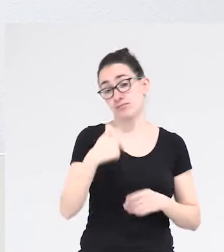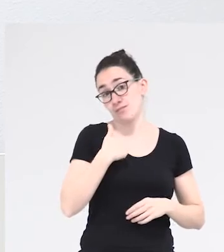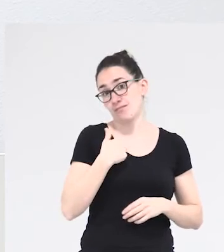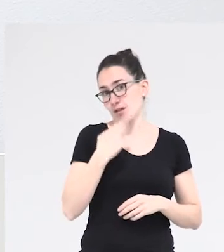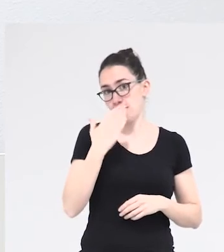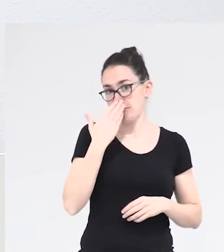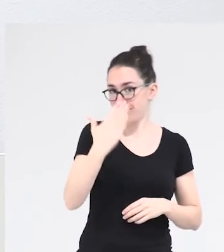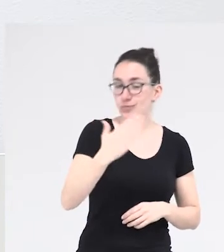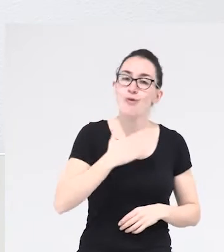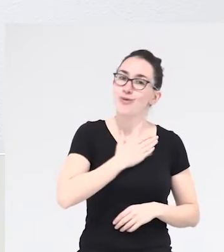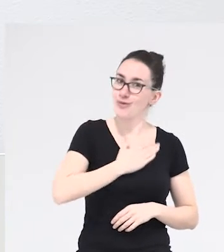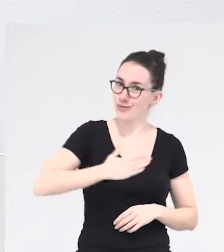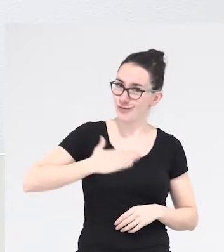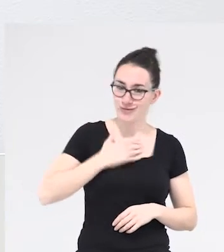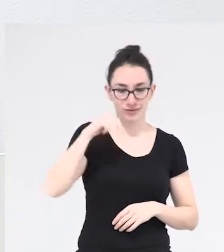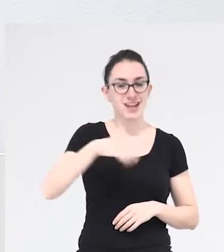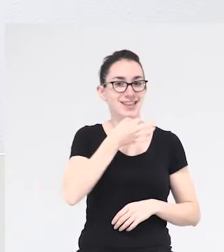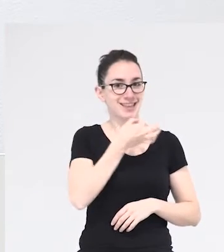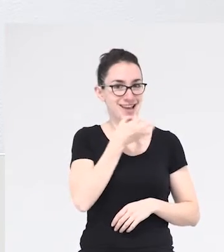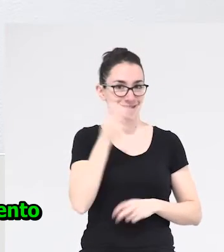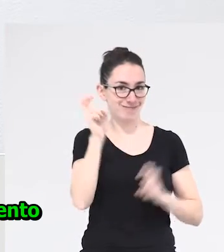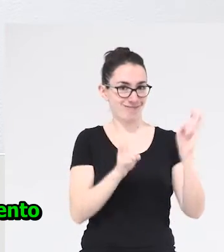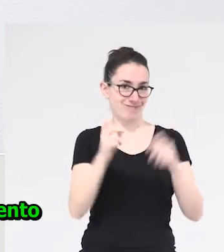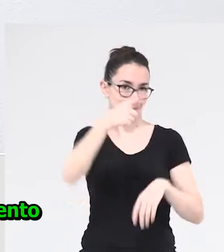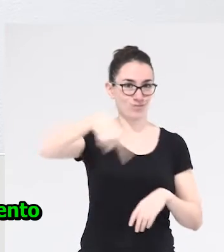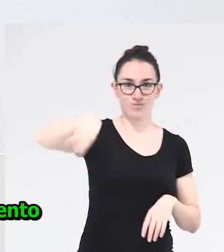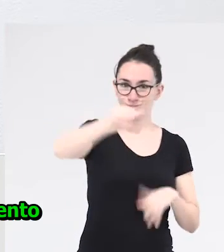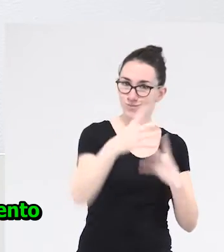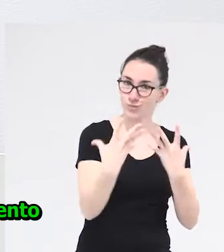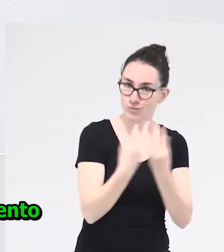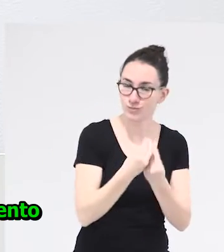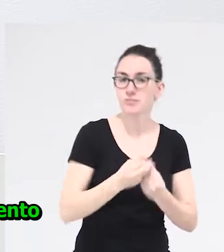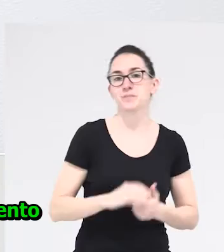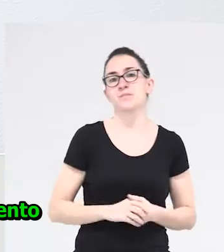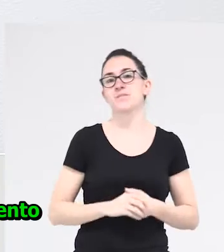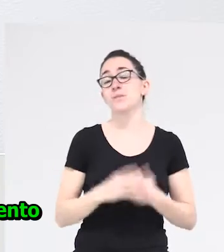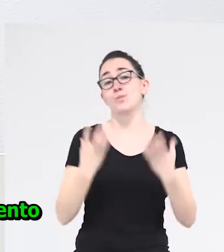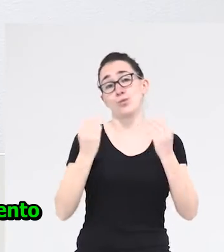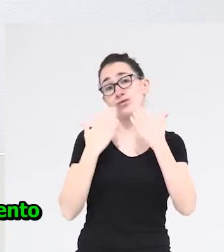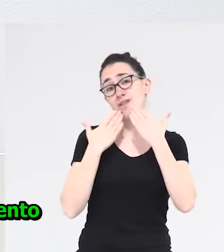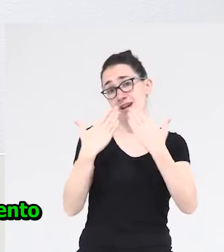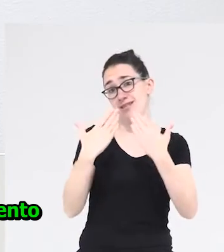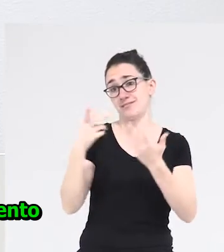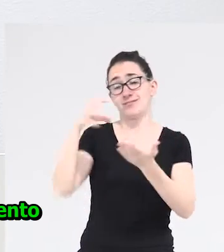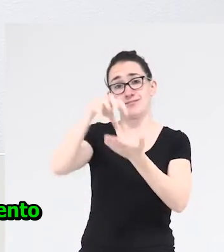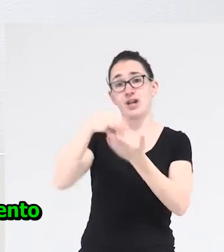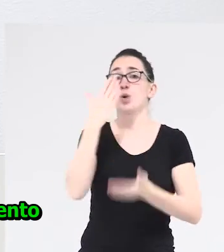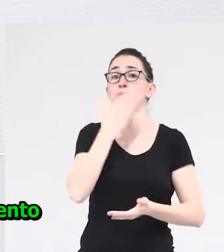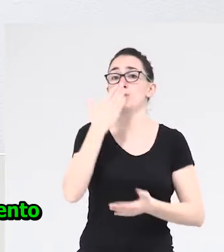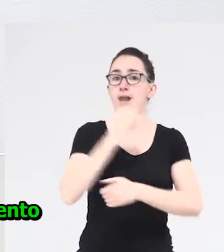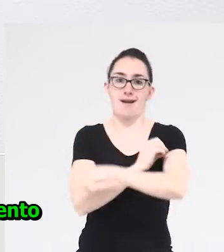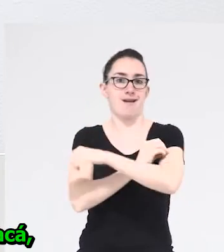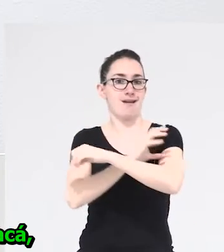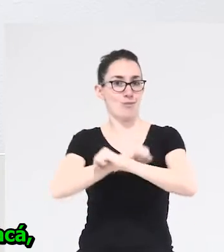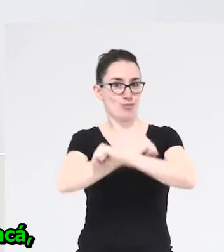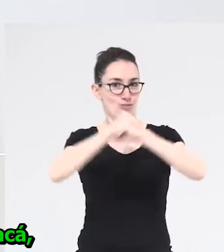gusto estar esta tarde acá con ustedes. Gracias a la Escuela de Empoderamiento Feminista por